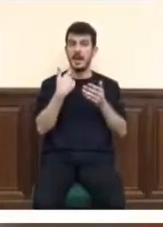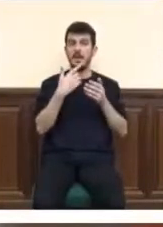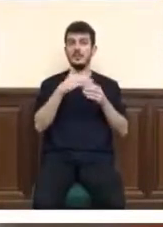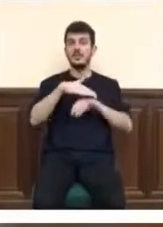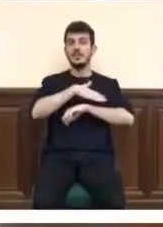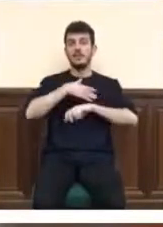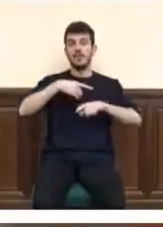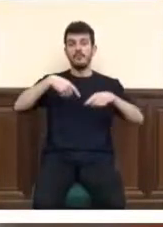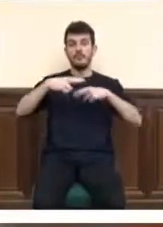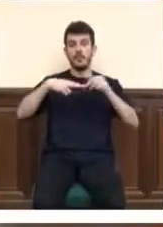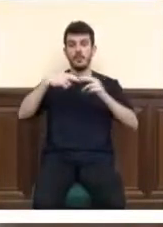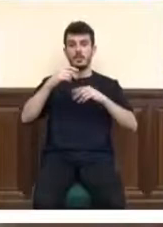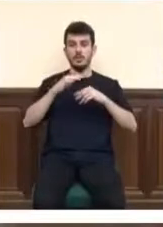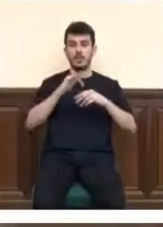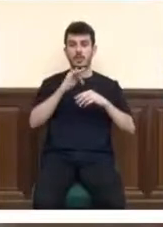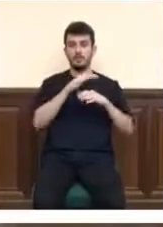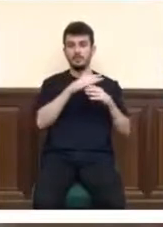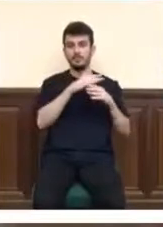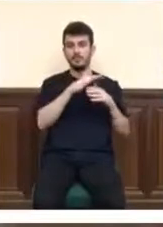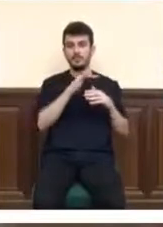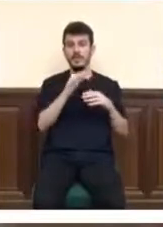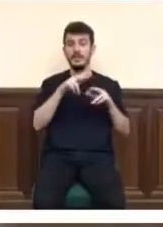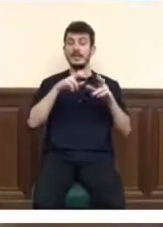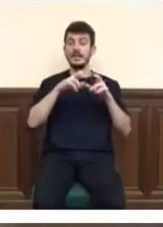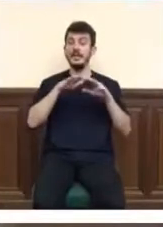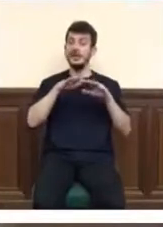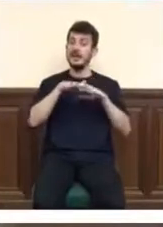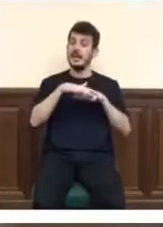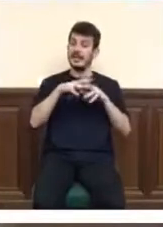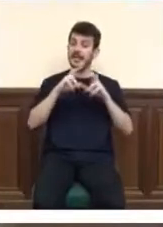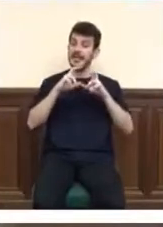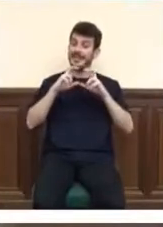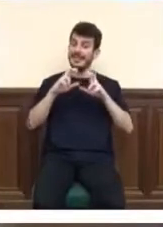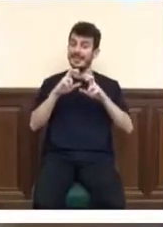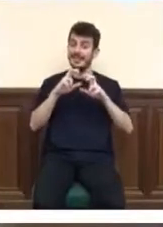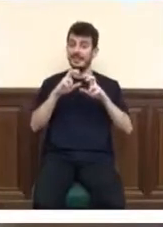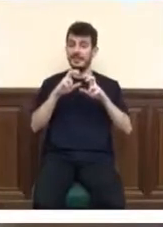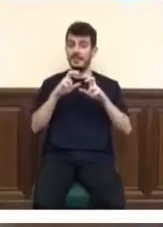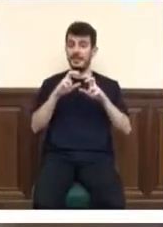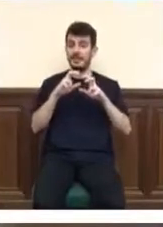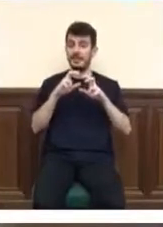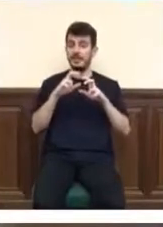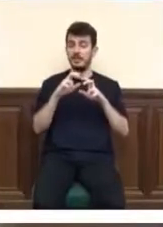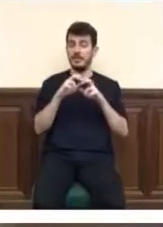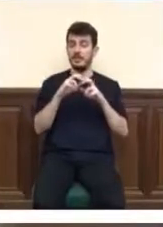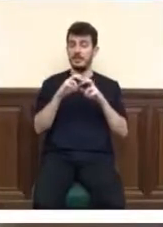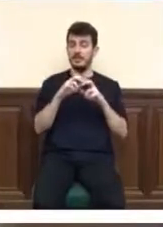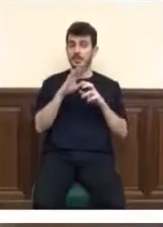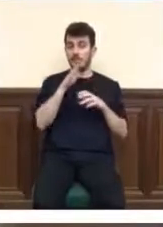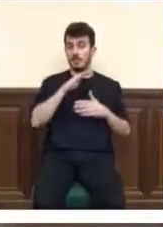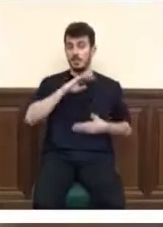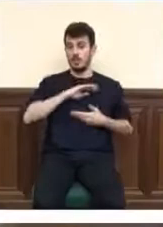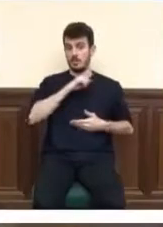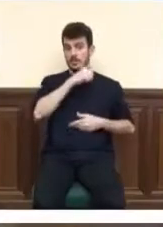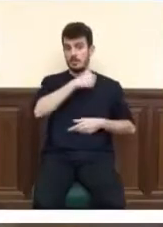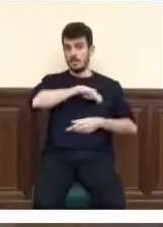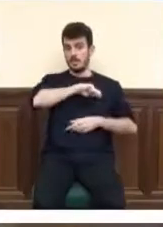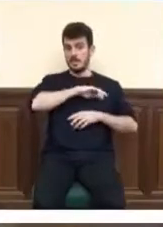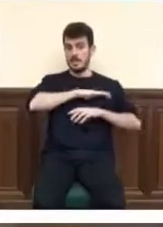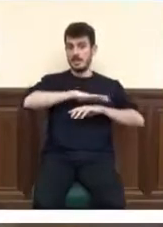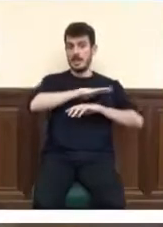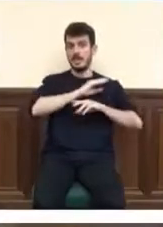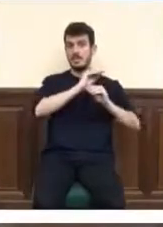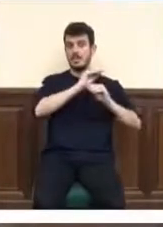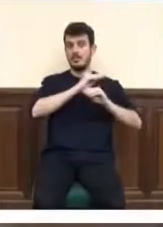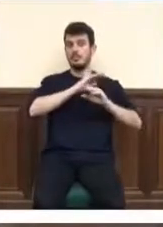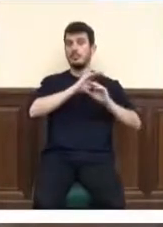Fomento y la red de cercanías de Renfe a DIF, pues es una competencia estatal de este ministerio,